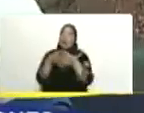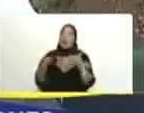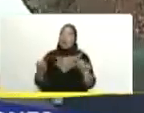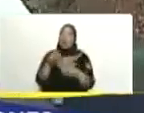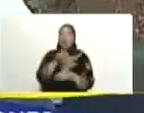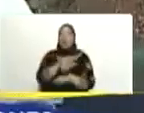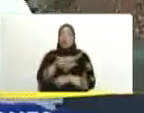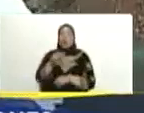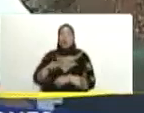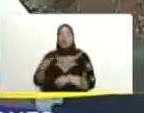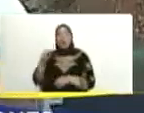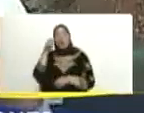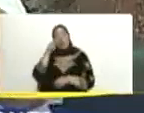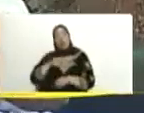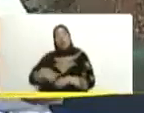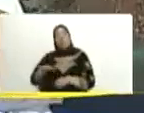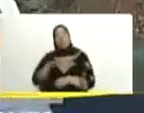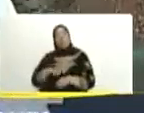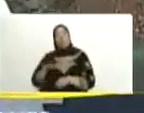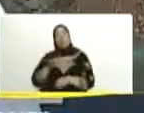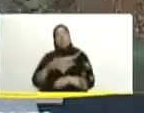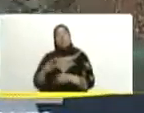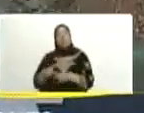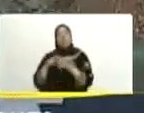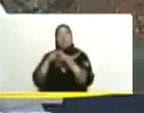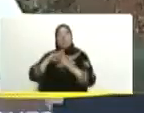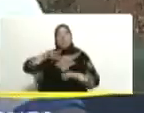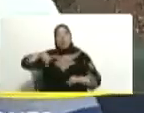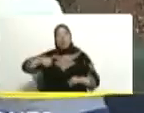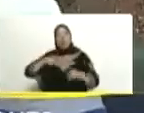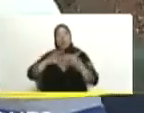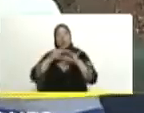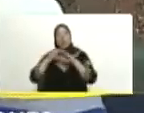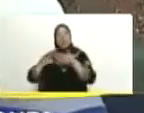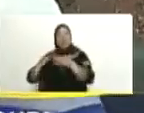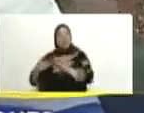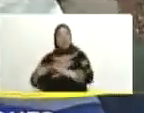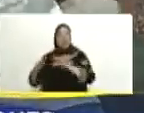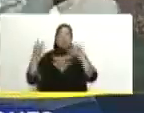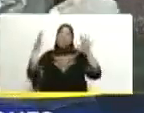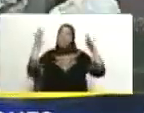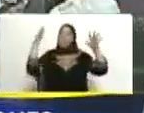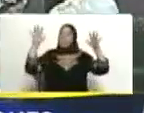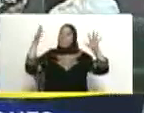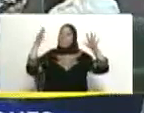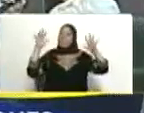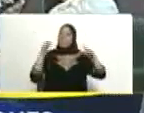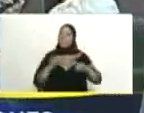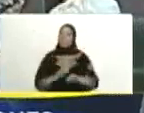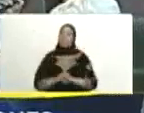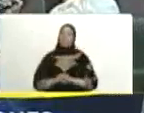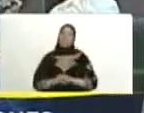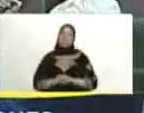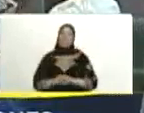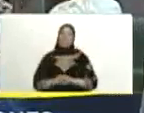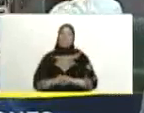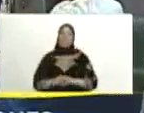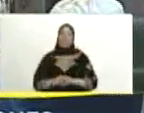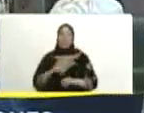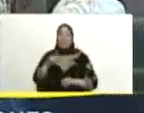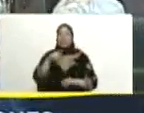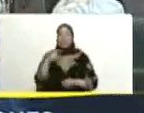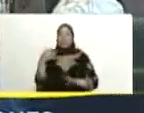verdad, por la colaboración prestada en nuestros barrios. Ese es el poder popular, Luis Ramón. El poder